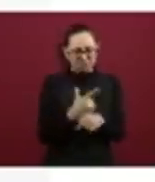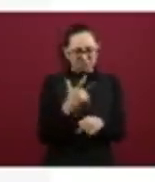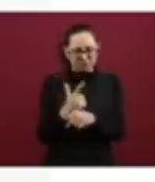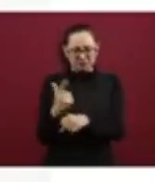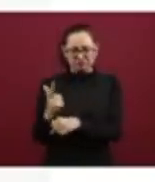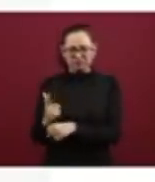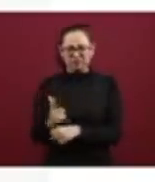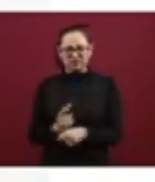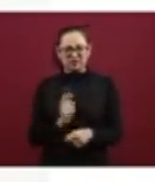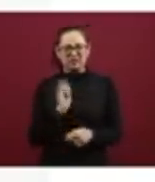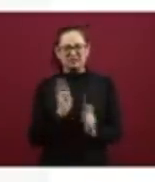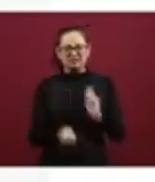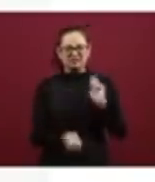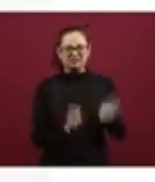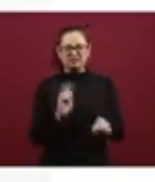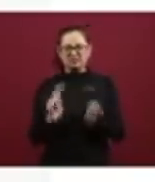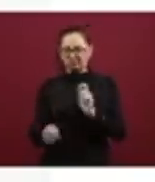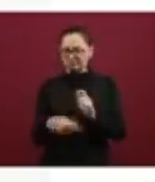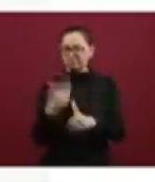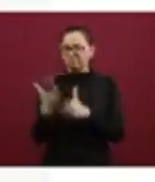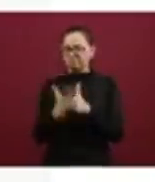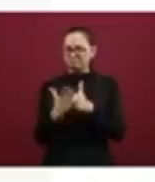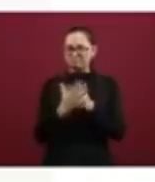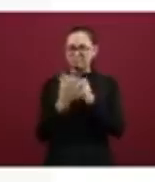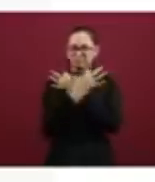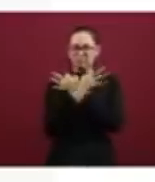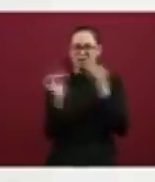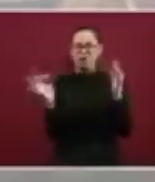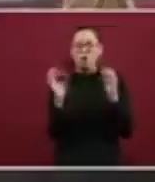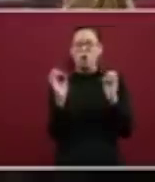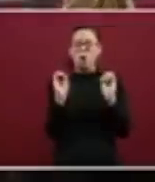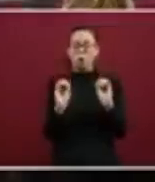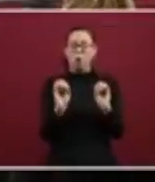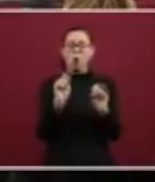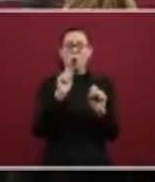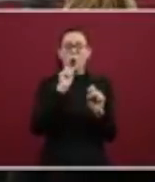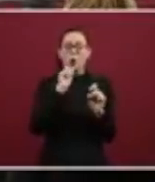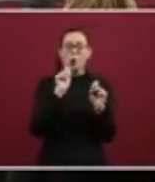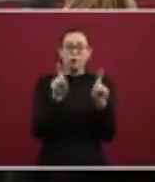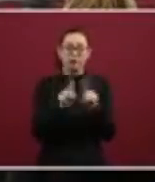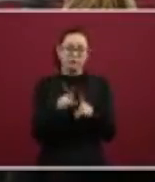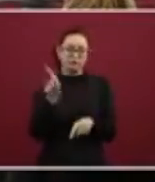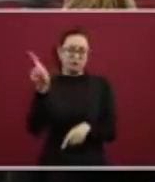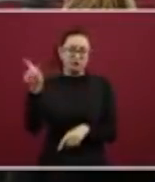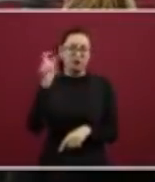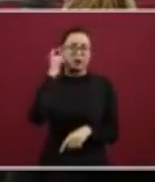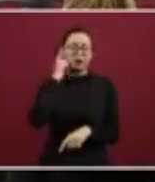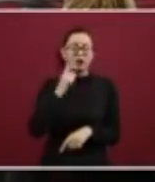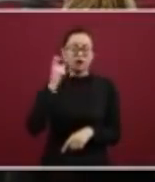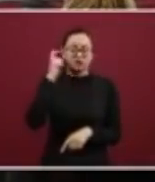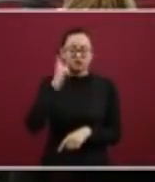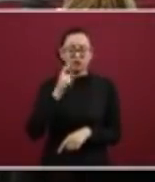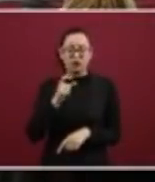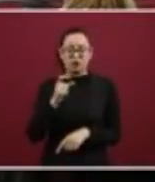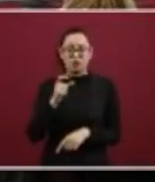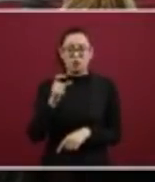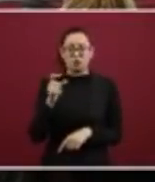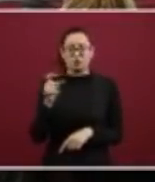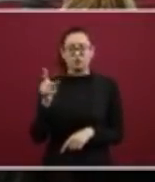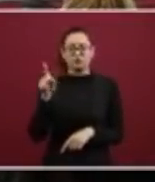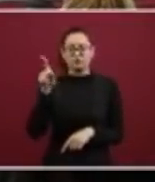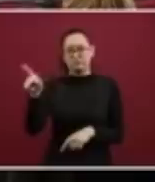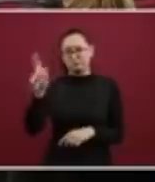que dar a conocer. O casos como los que se han ubicado en el estado de Guerrero, donde en las zonas de